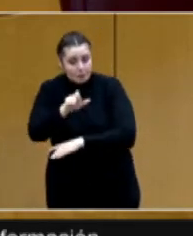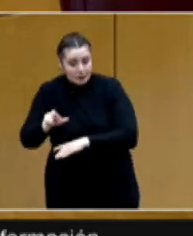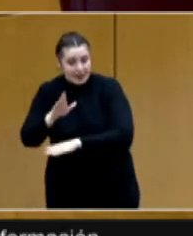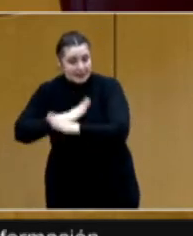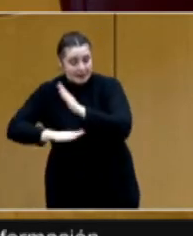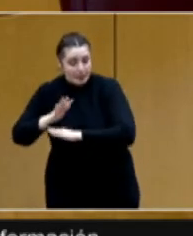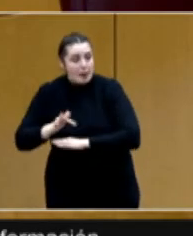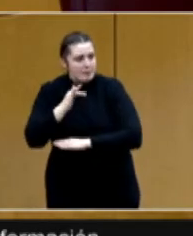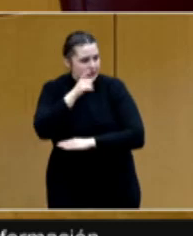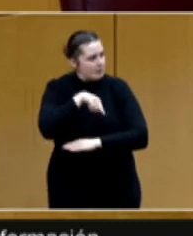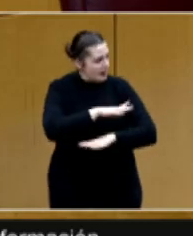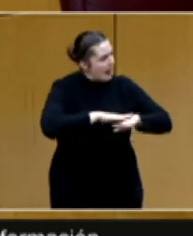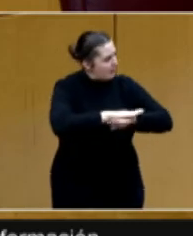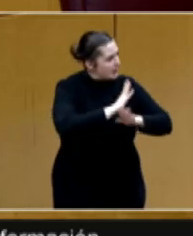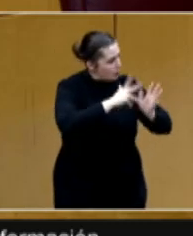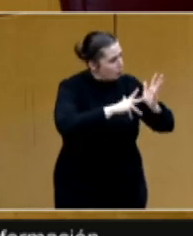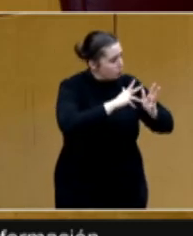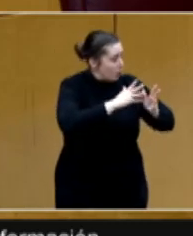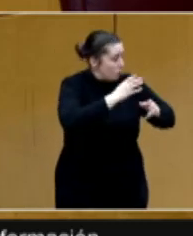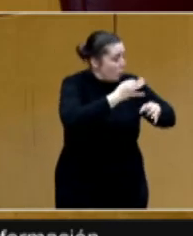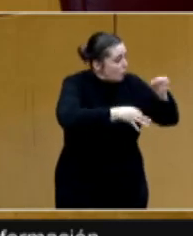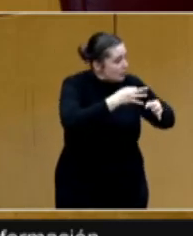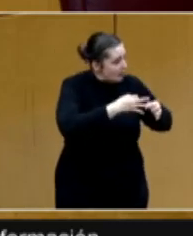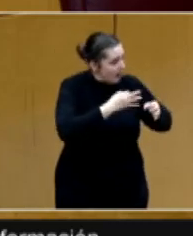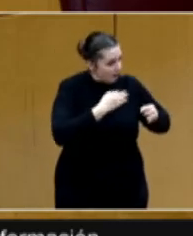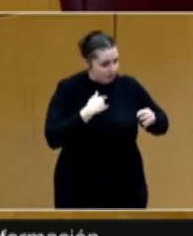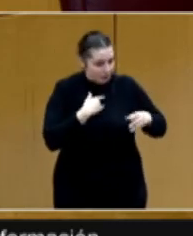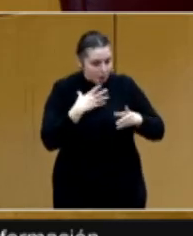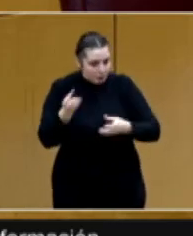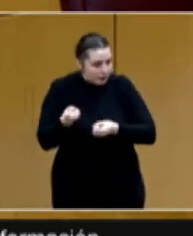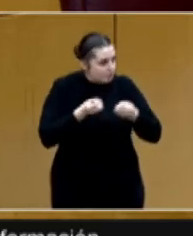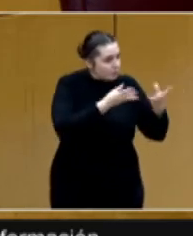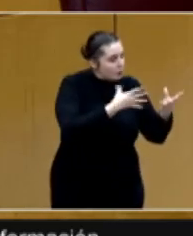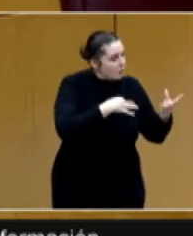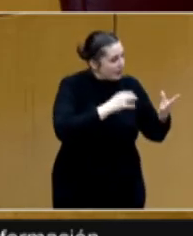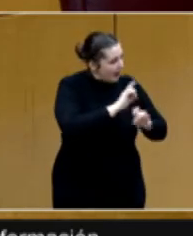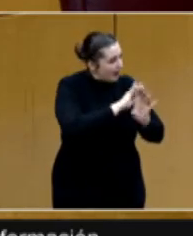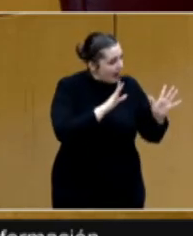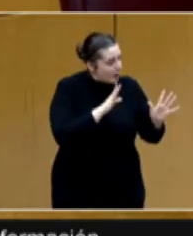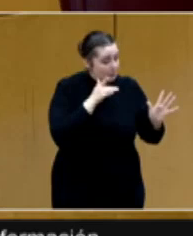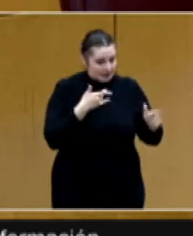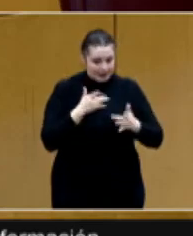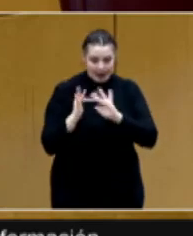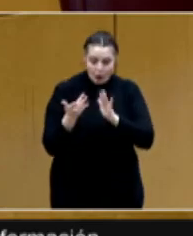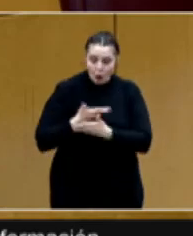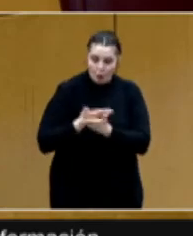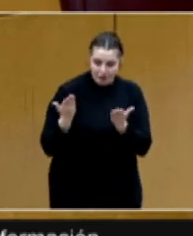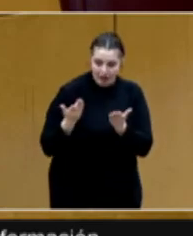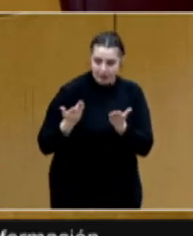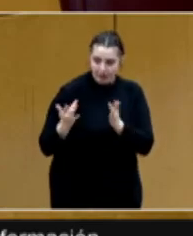totalidad de administración de Justicia creo que eso se puede avanzar muy bien y esa relación de confianza también va a